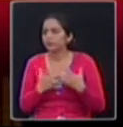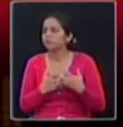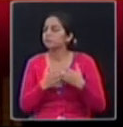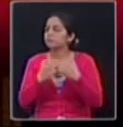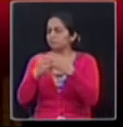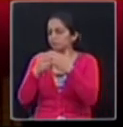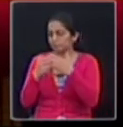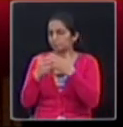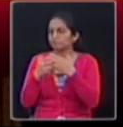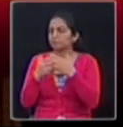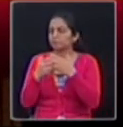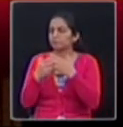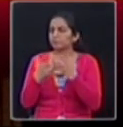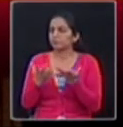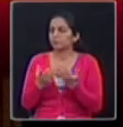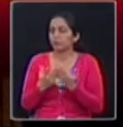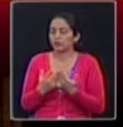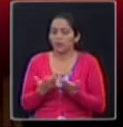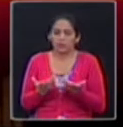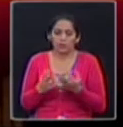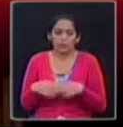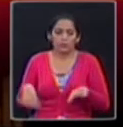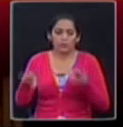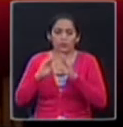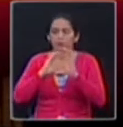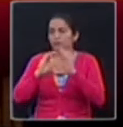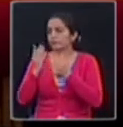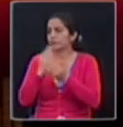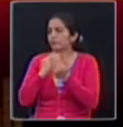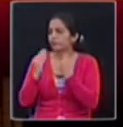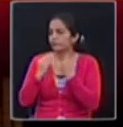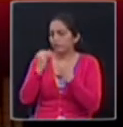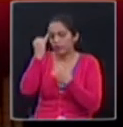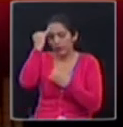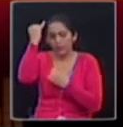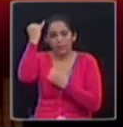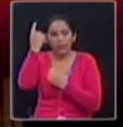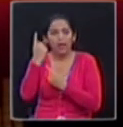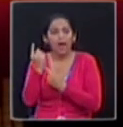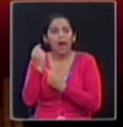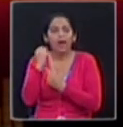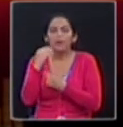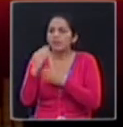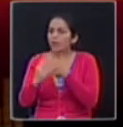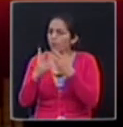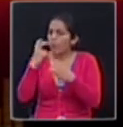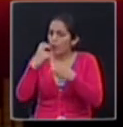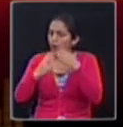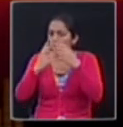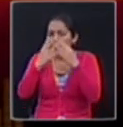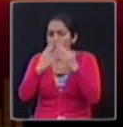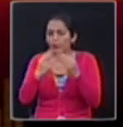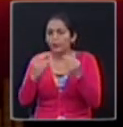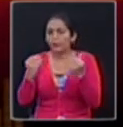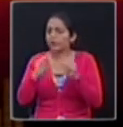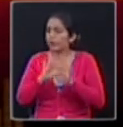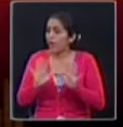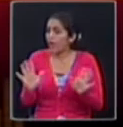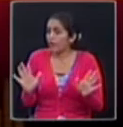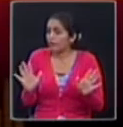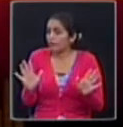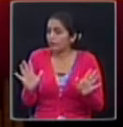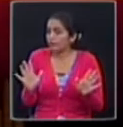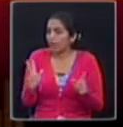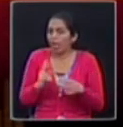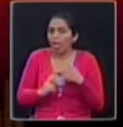fórmula tenemos la capacidad de dialogar, de proponer, de encontrar y de dar respuestas. o nos complicamos todos. Estoy seguro